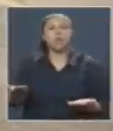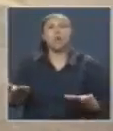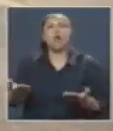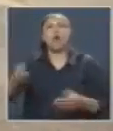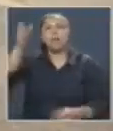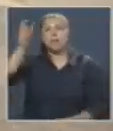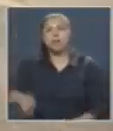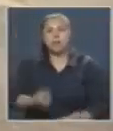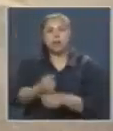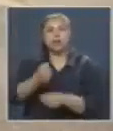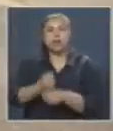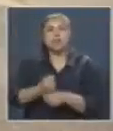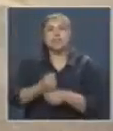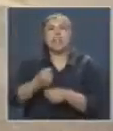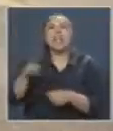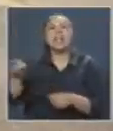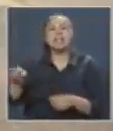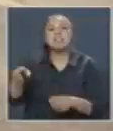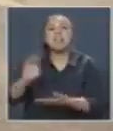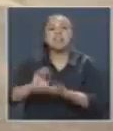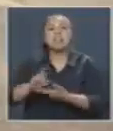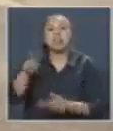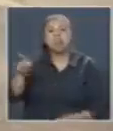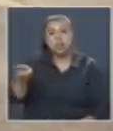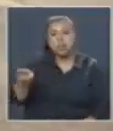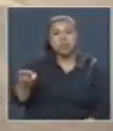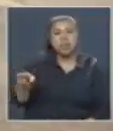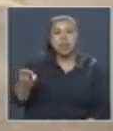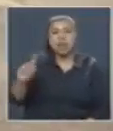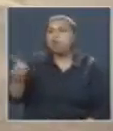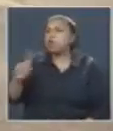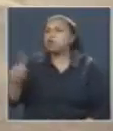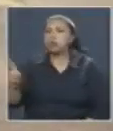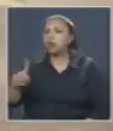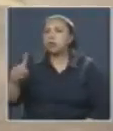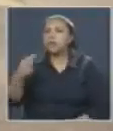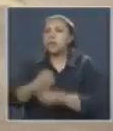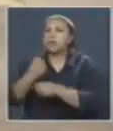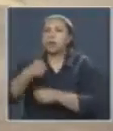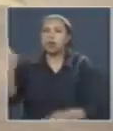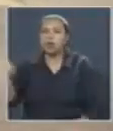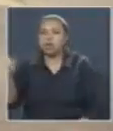dependientes del estado que es lo que son no son trabajadores independientes